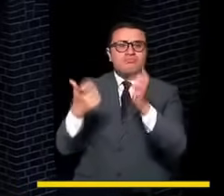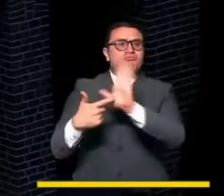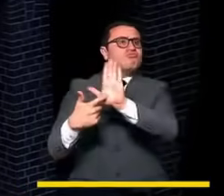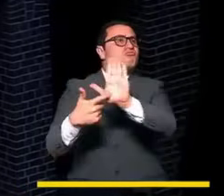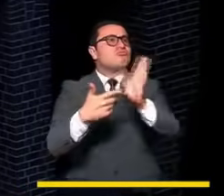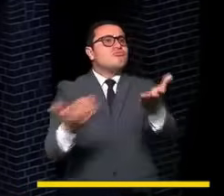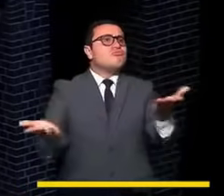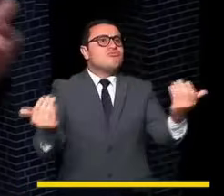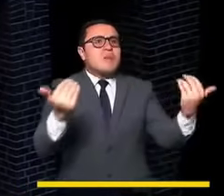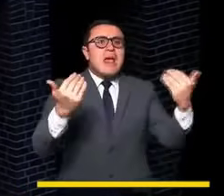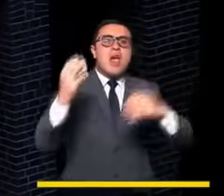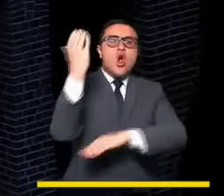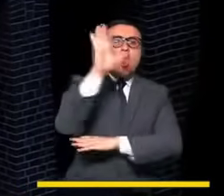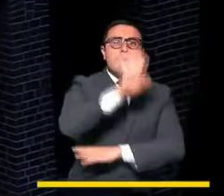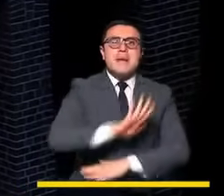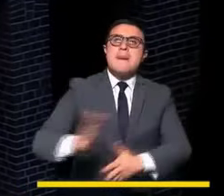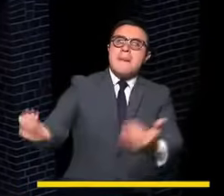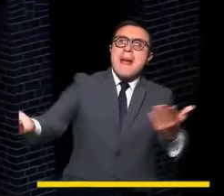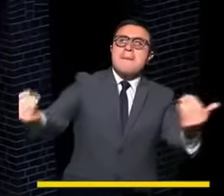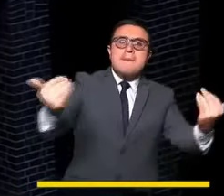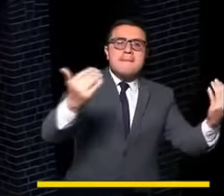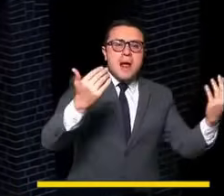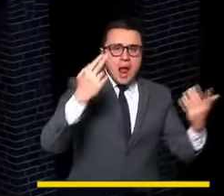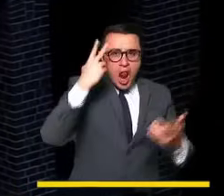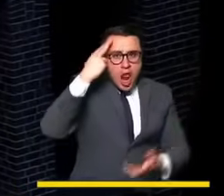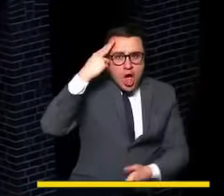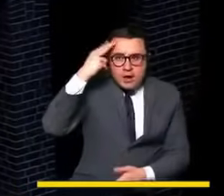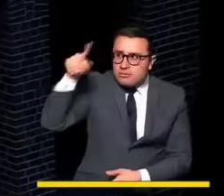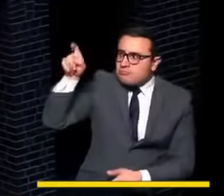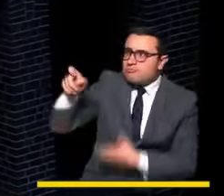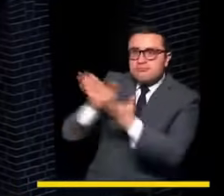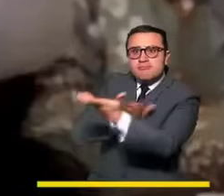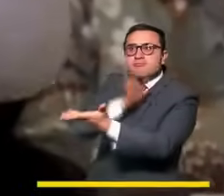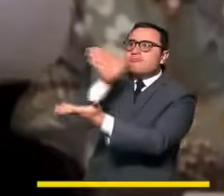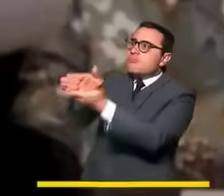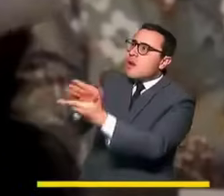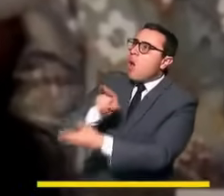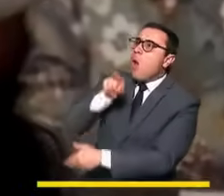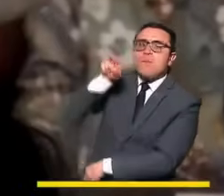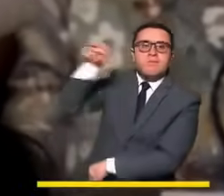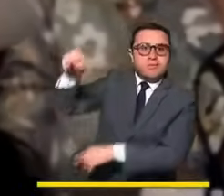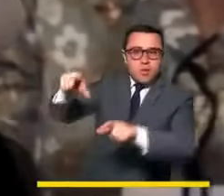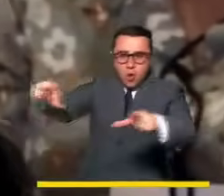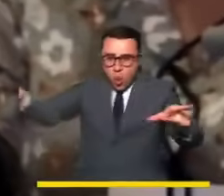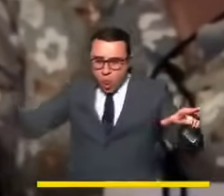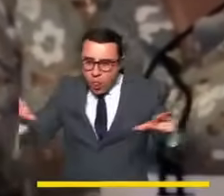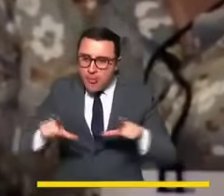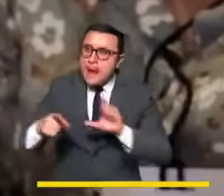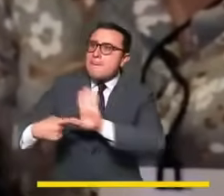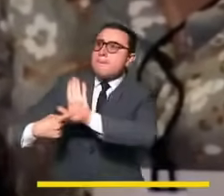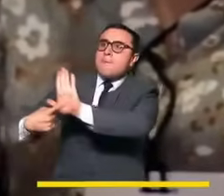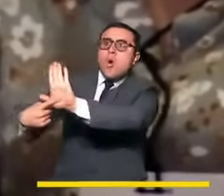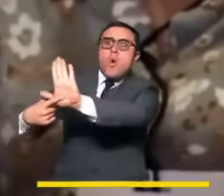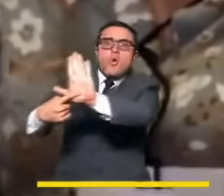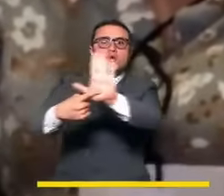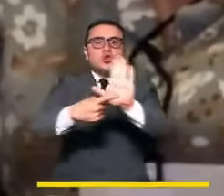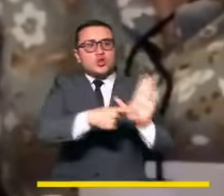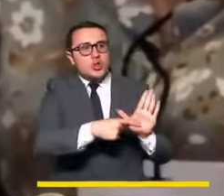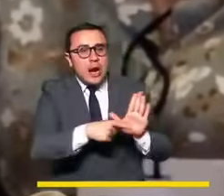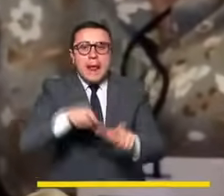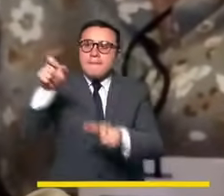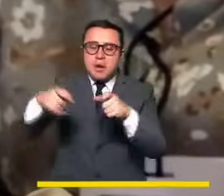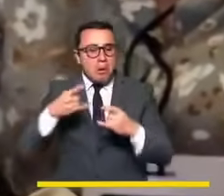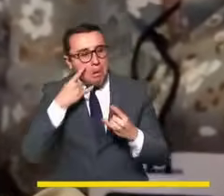turista extranjero, lo que dejan Colombia, pues tenemos que ir a donde está la posible oferta de